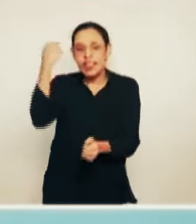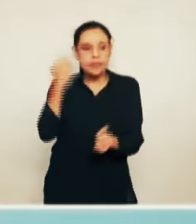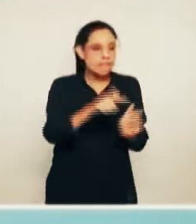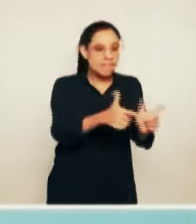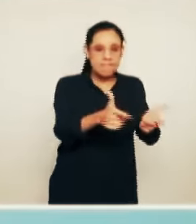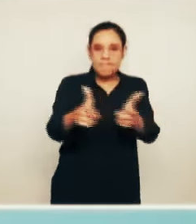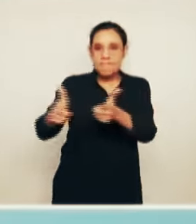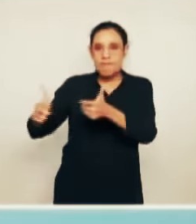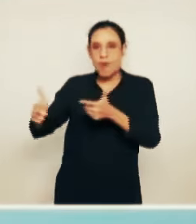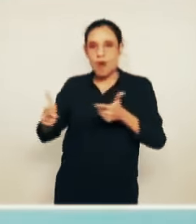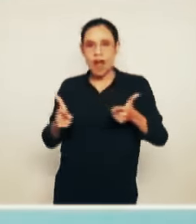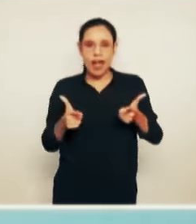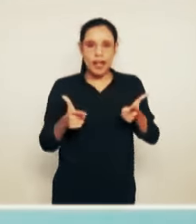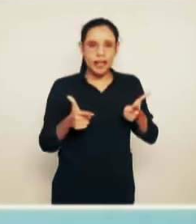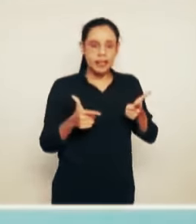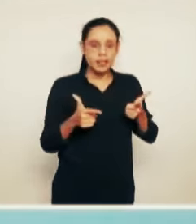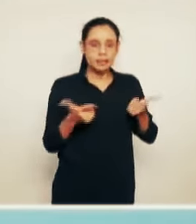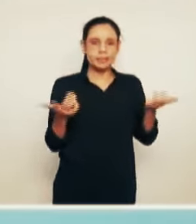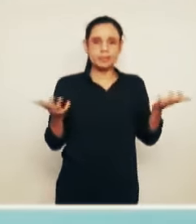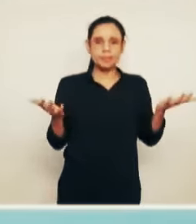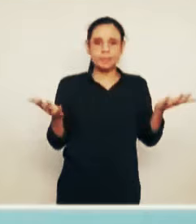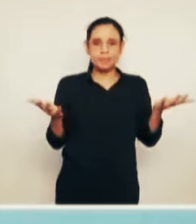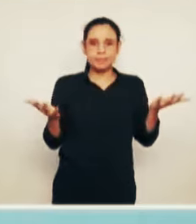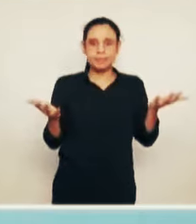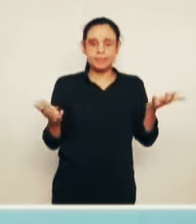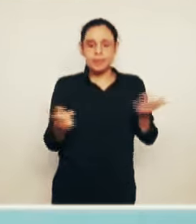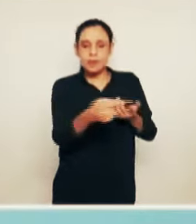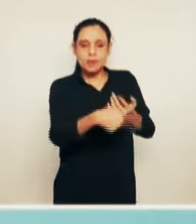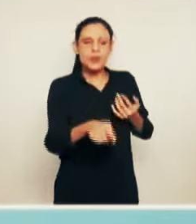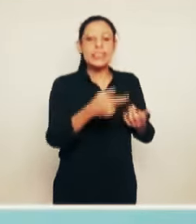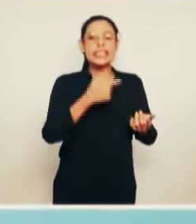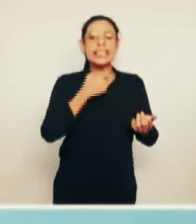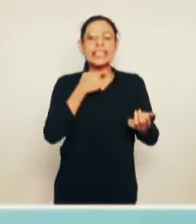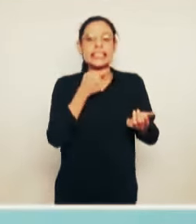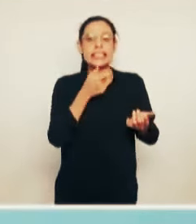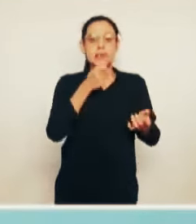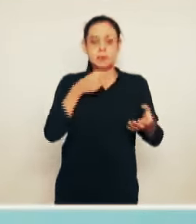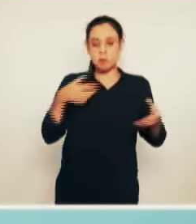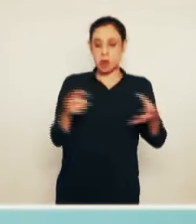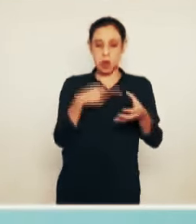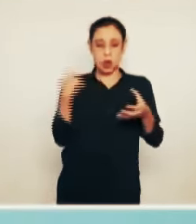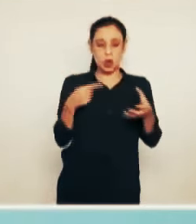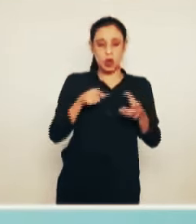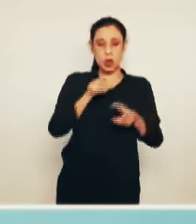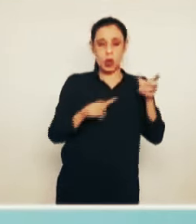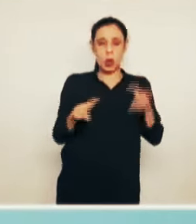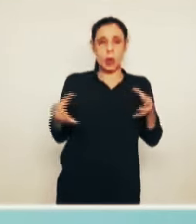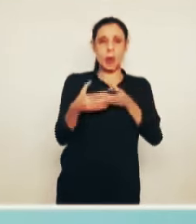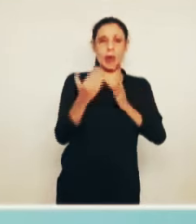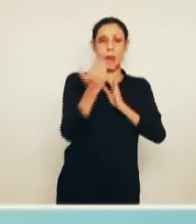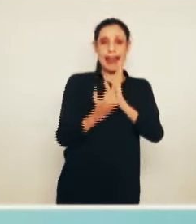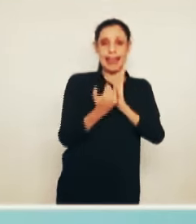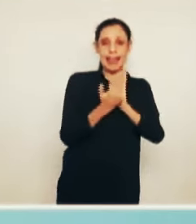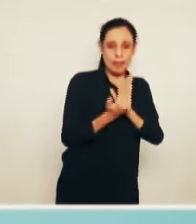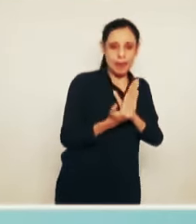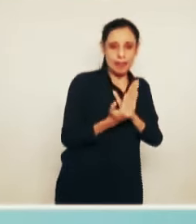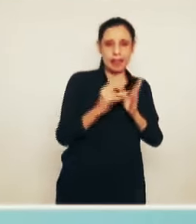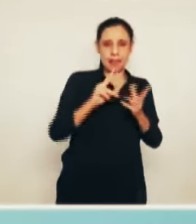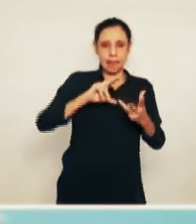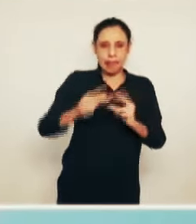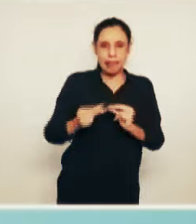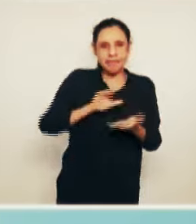quieran ponernos una suerte de eliminación de toda la clase media, bueno, mire, ahí me voy a